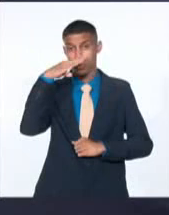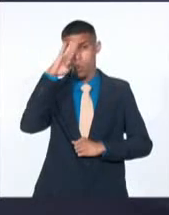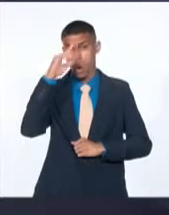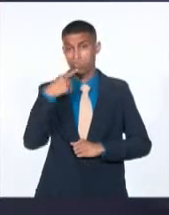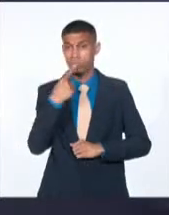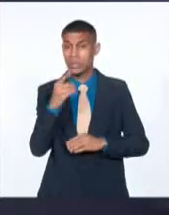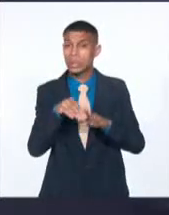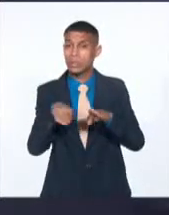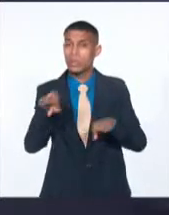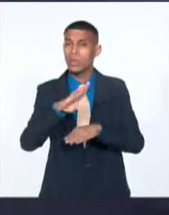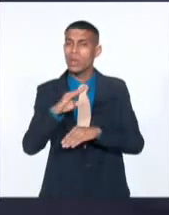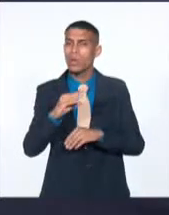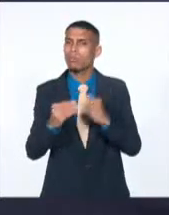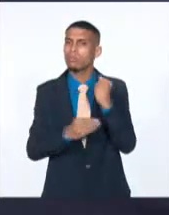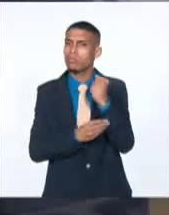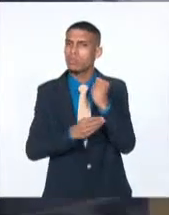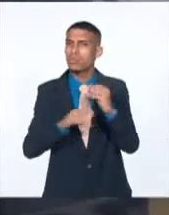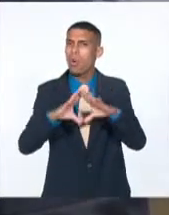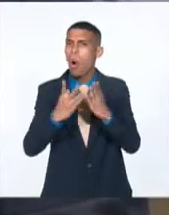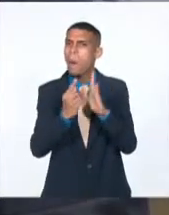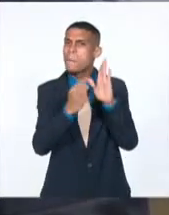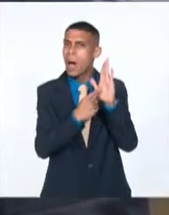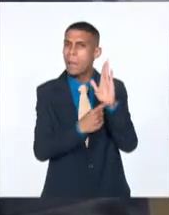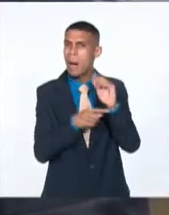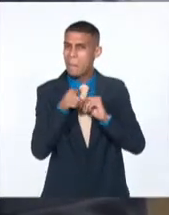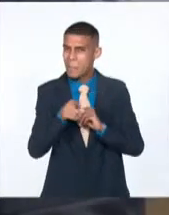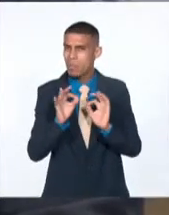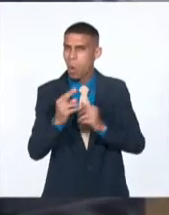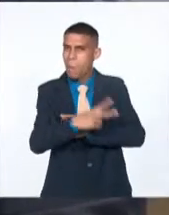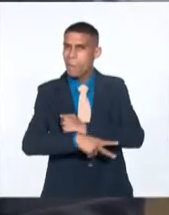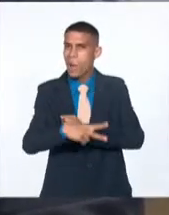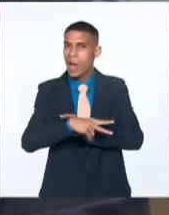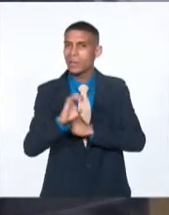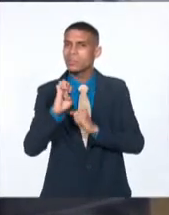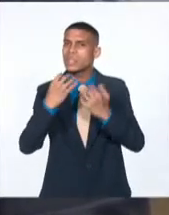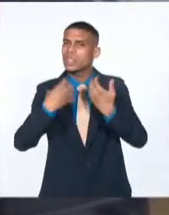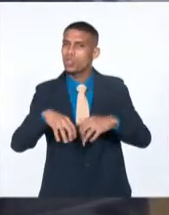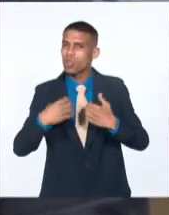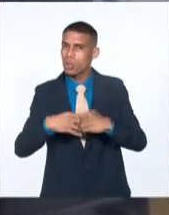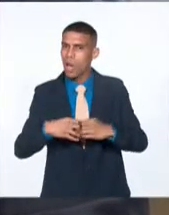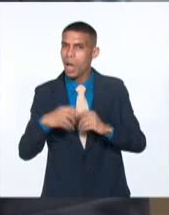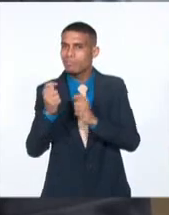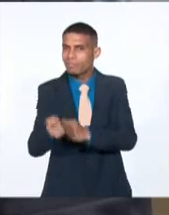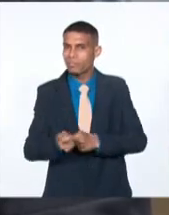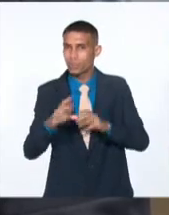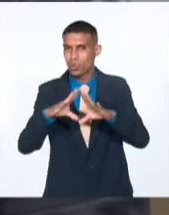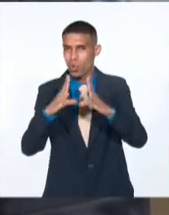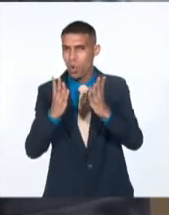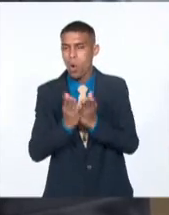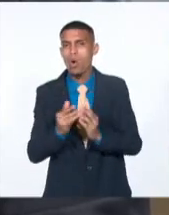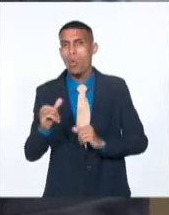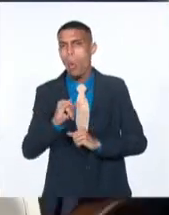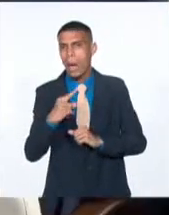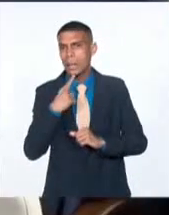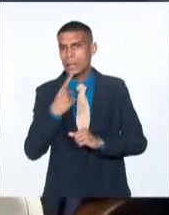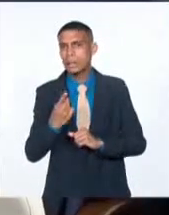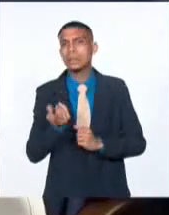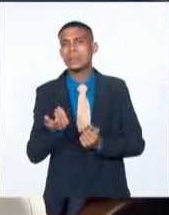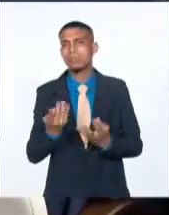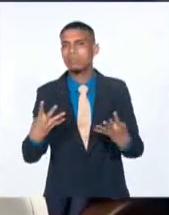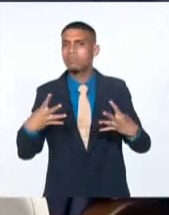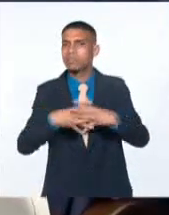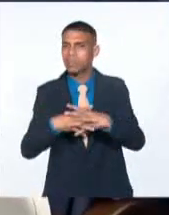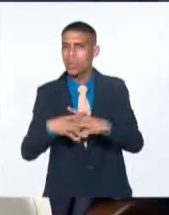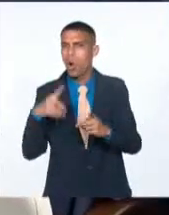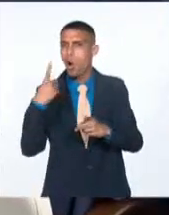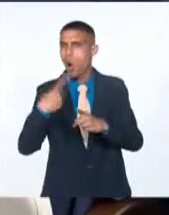las potencialidades que tiene ese país en el sector industrial y agrícola, al tiempo que ratificó la voluntad de establecer